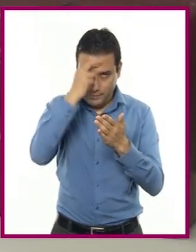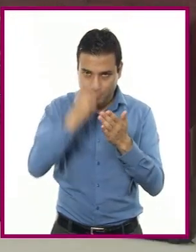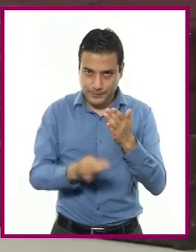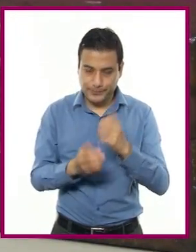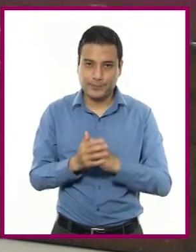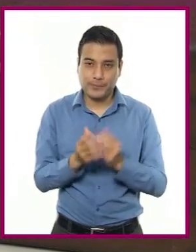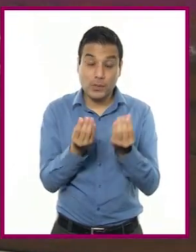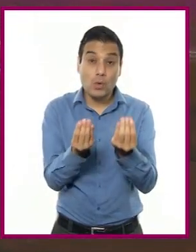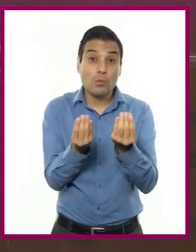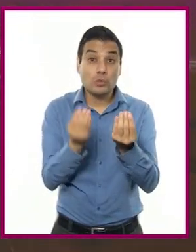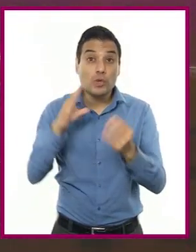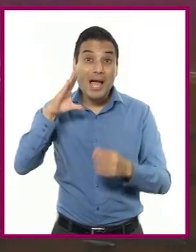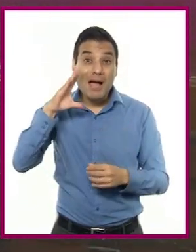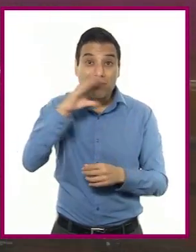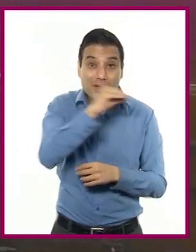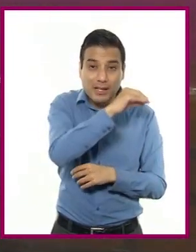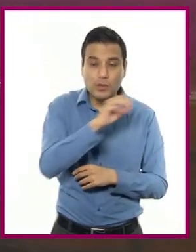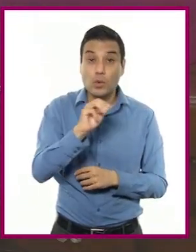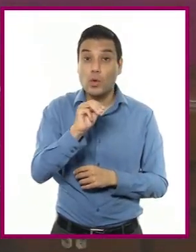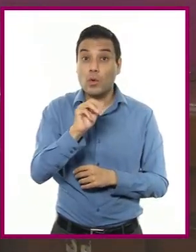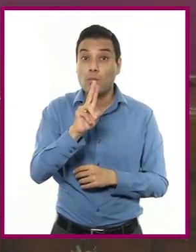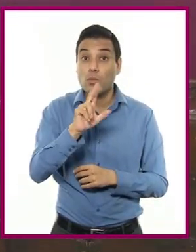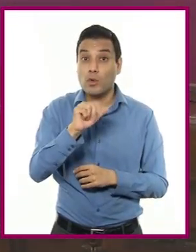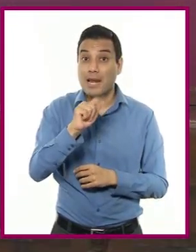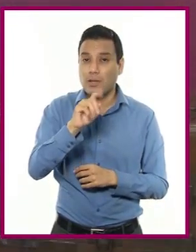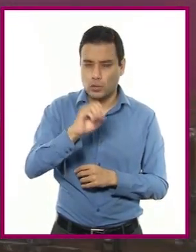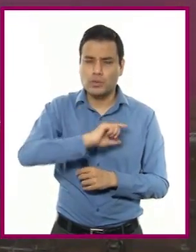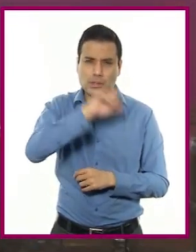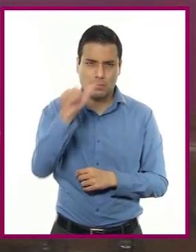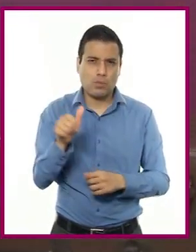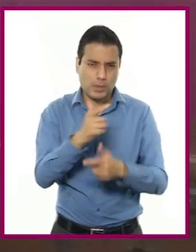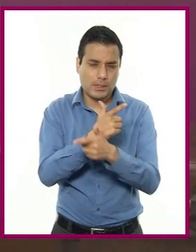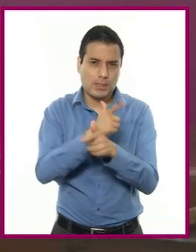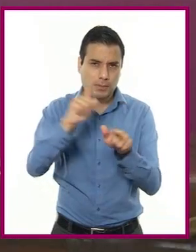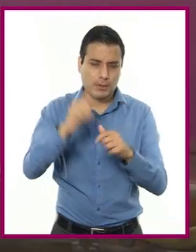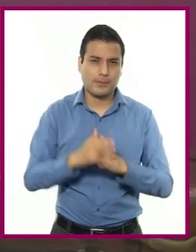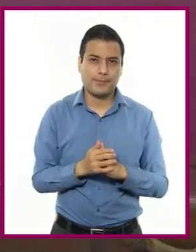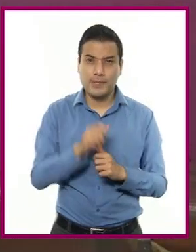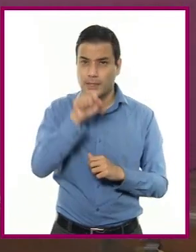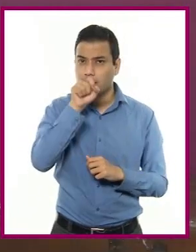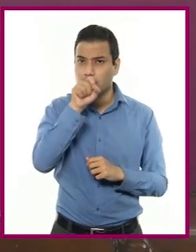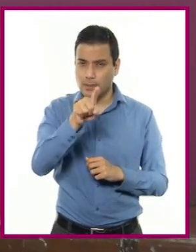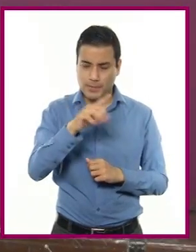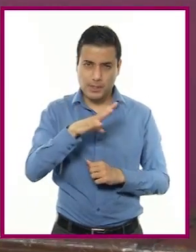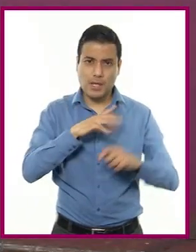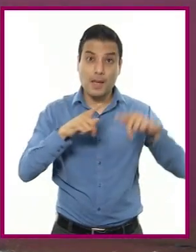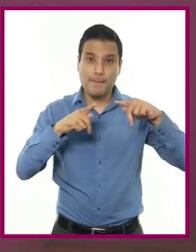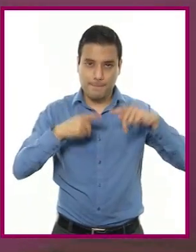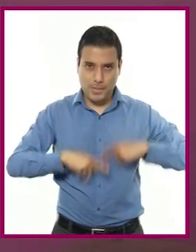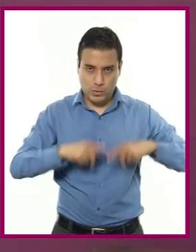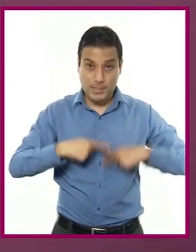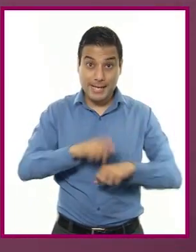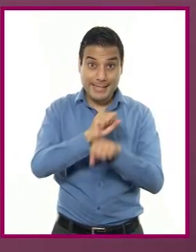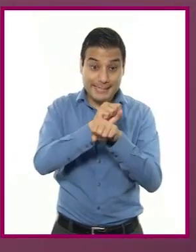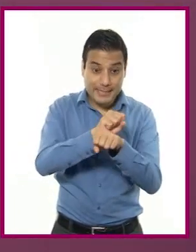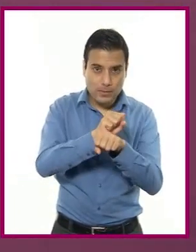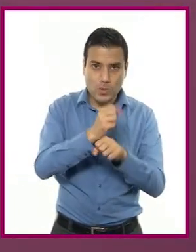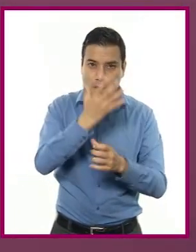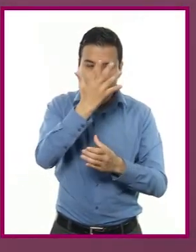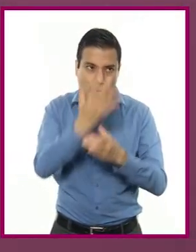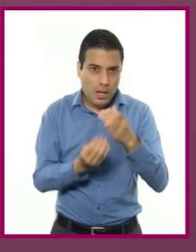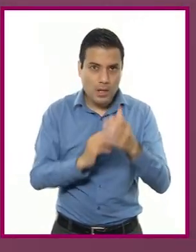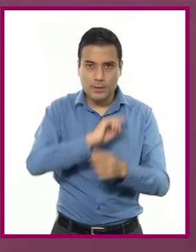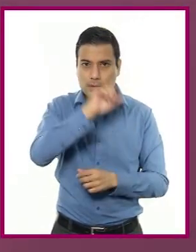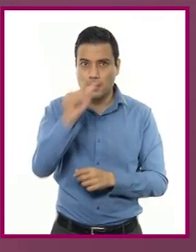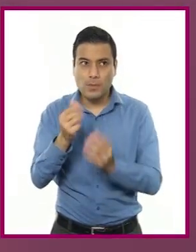mulatos obtuvieron su libertad después de comprarla. También hubo esclavos que se fugaron y fundaron pueblos